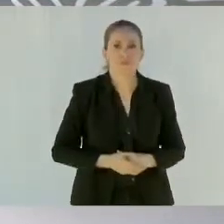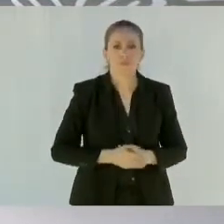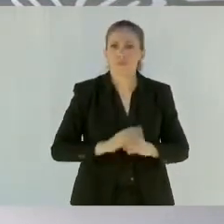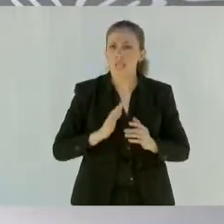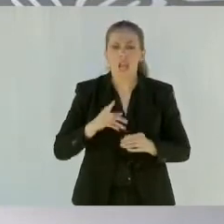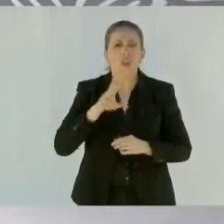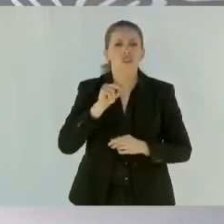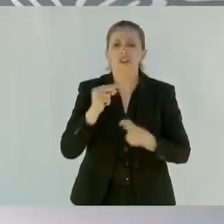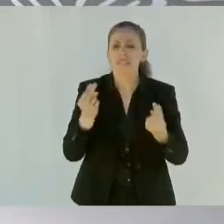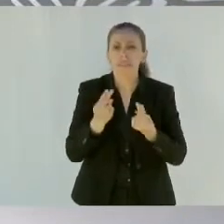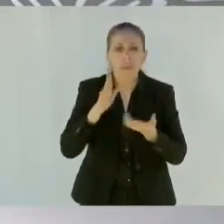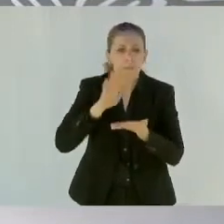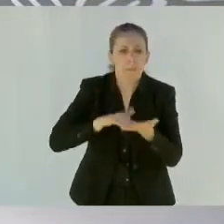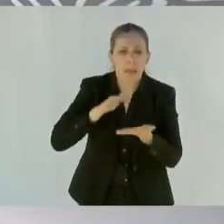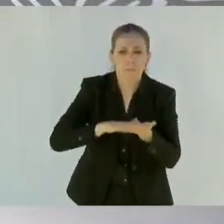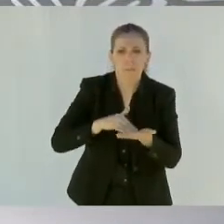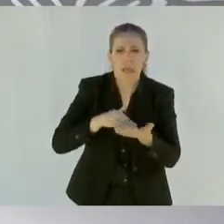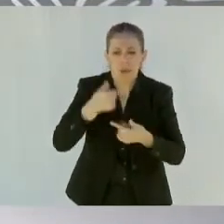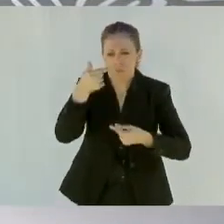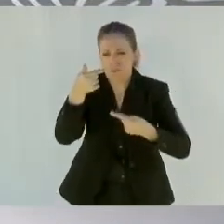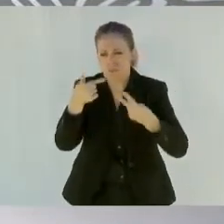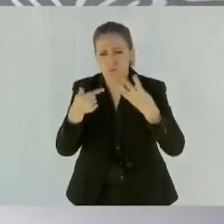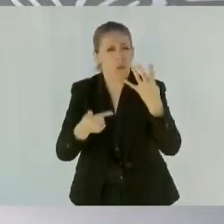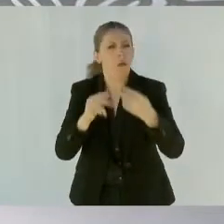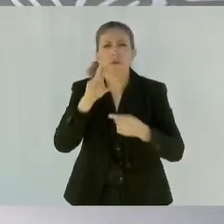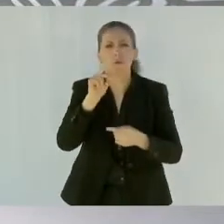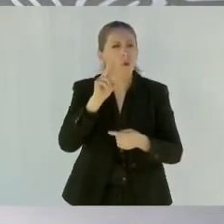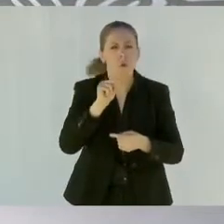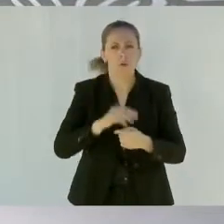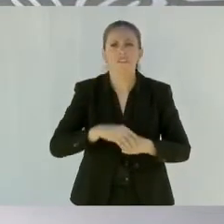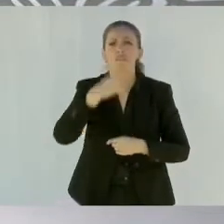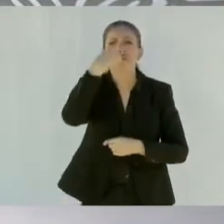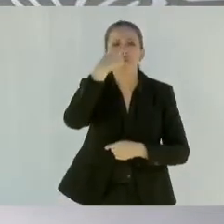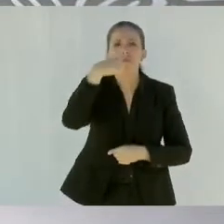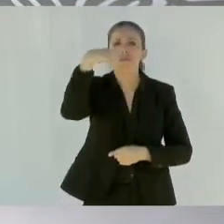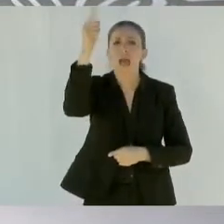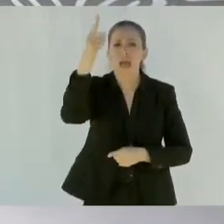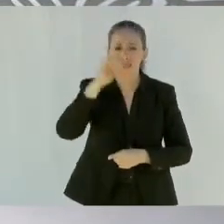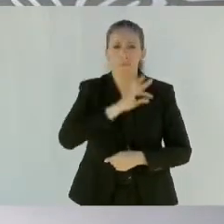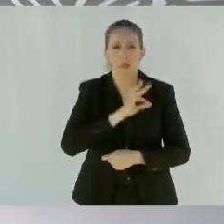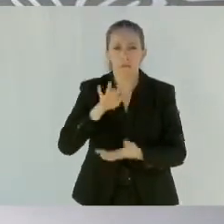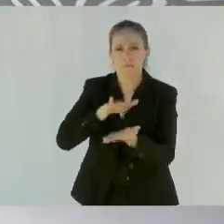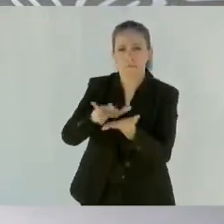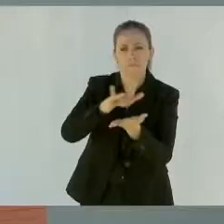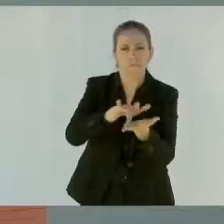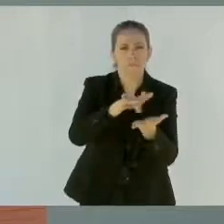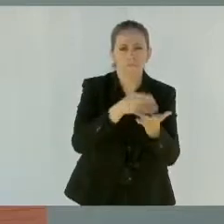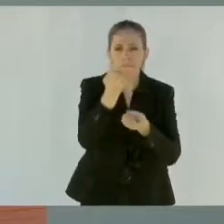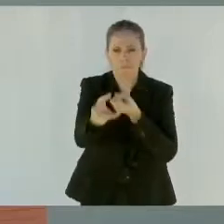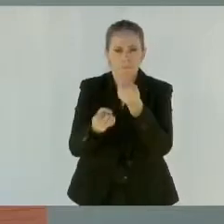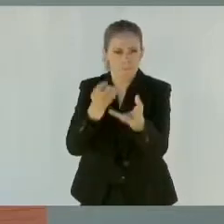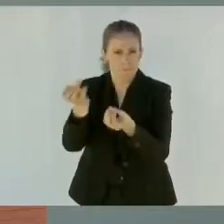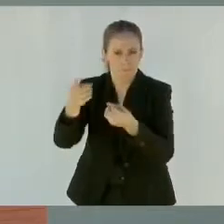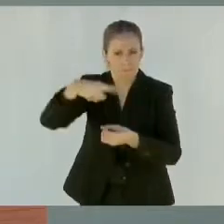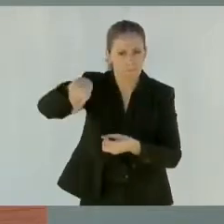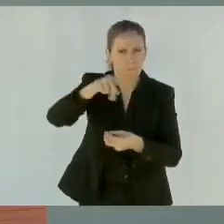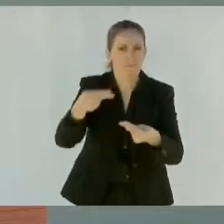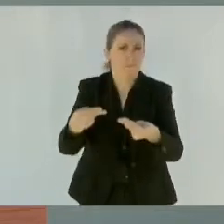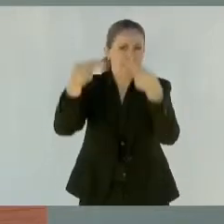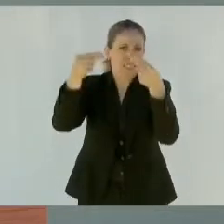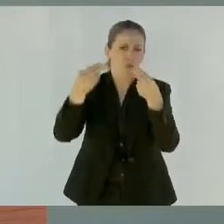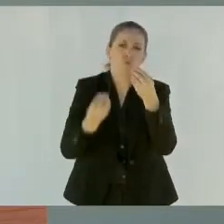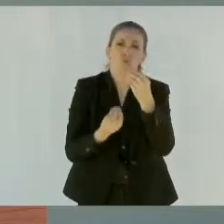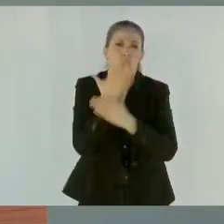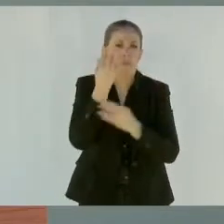semanas, cuando más se requería. ¿Qué puedo comentarles como